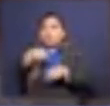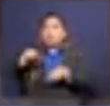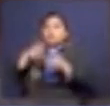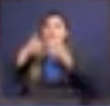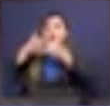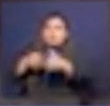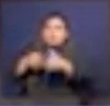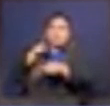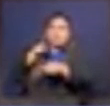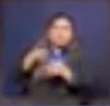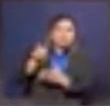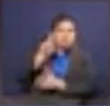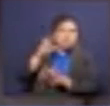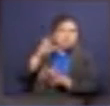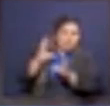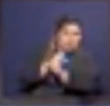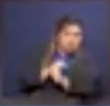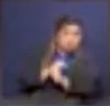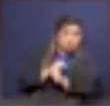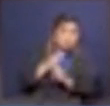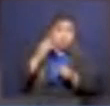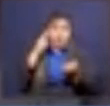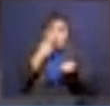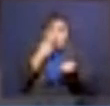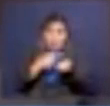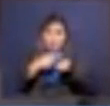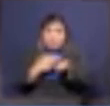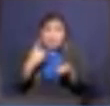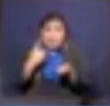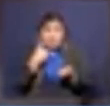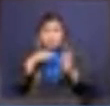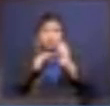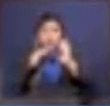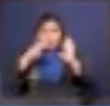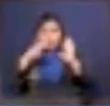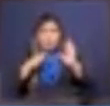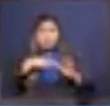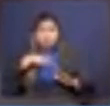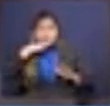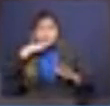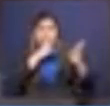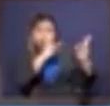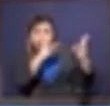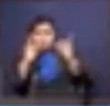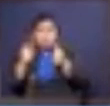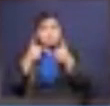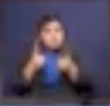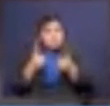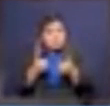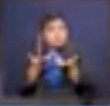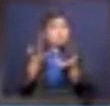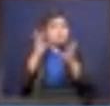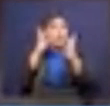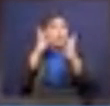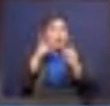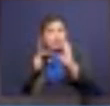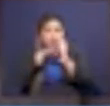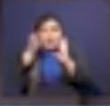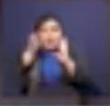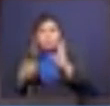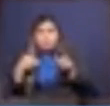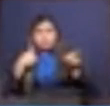la capacidad hospitalaria de la provincia o región, capacidad hospitalaria, la cantidad de camas que